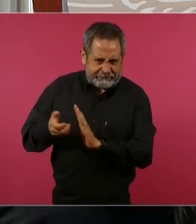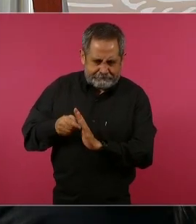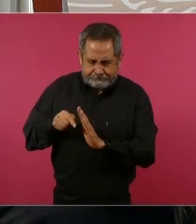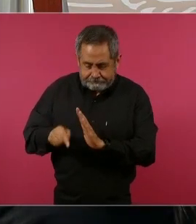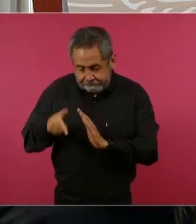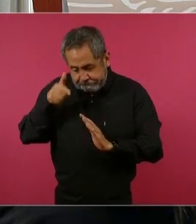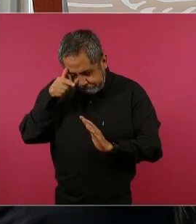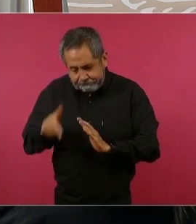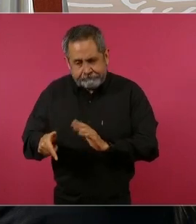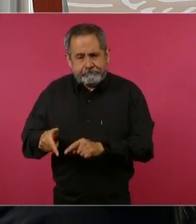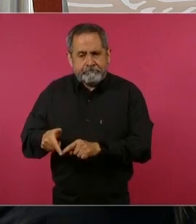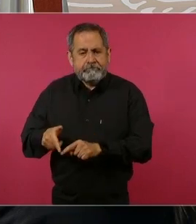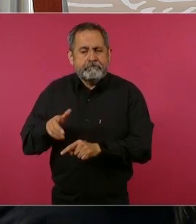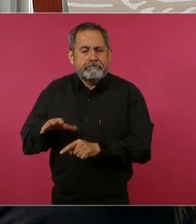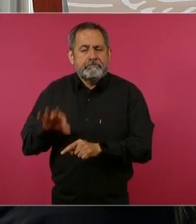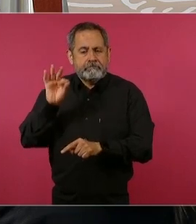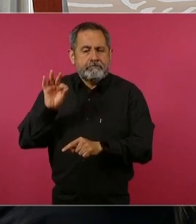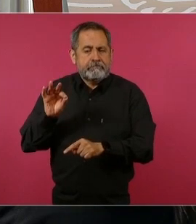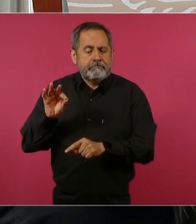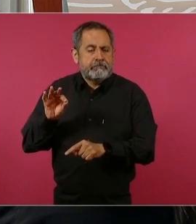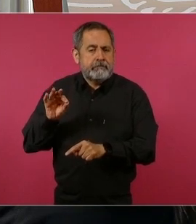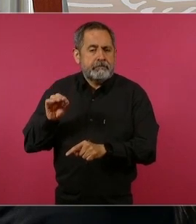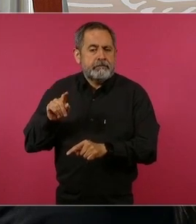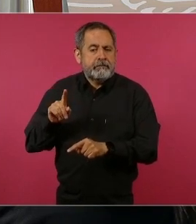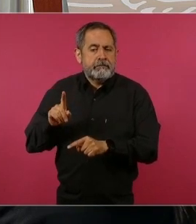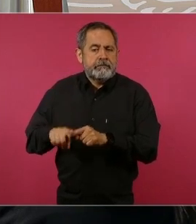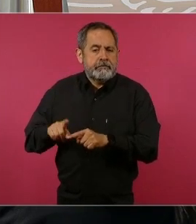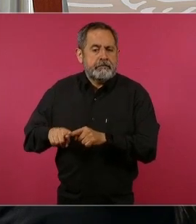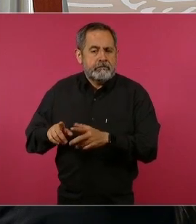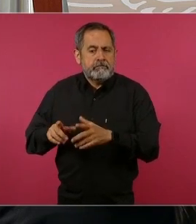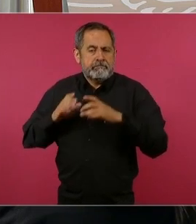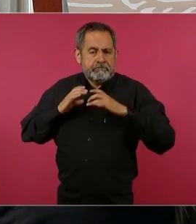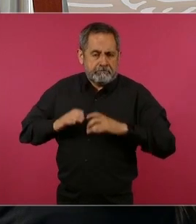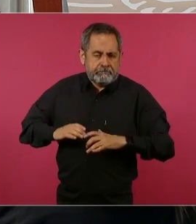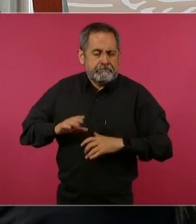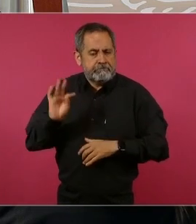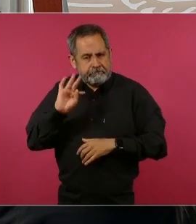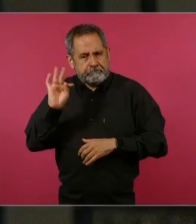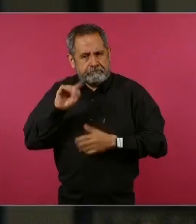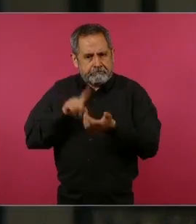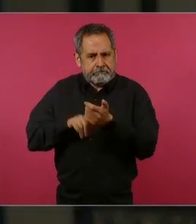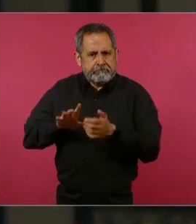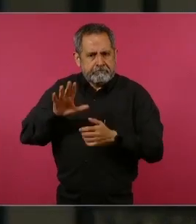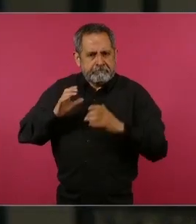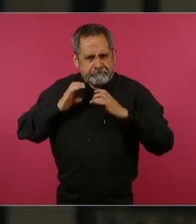encontraron restos orgánicos que podrían ser cuerpos de mineros.